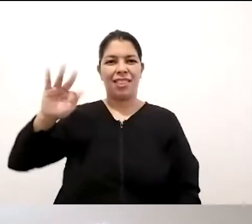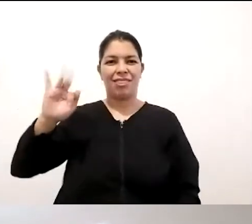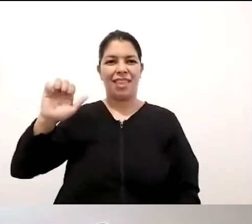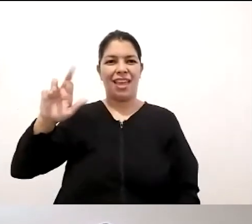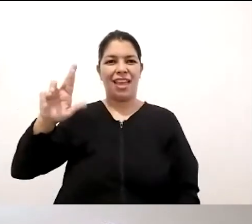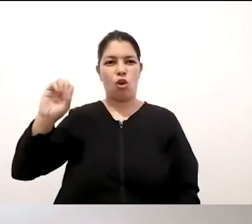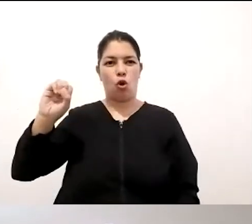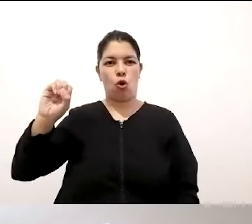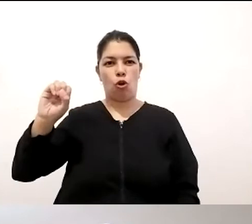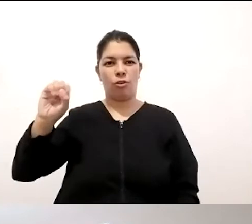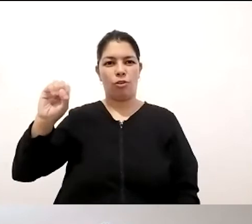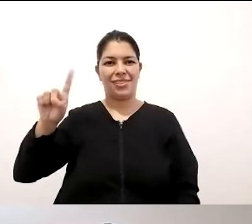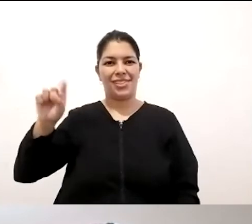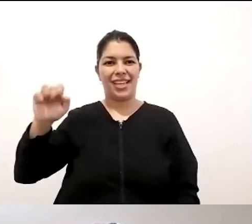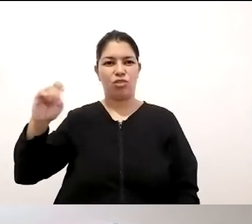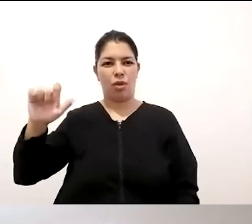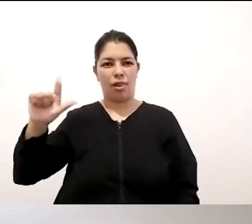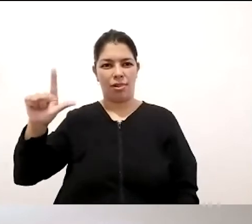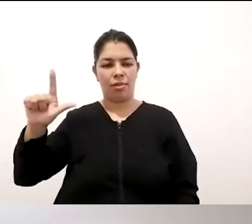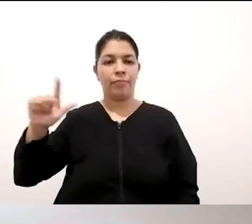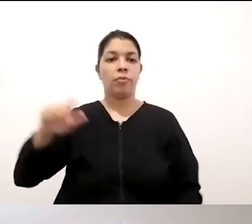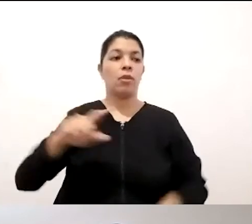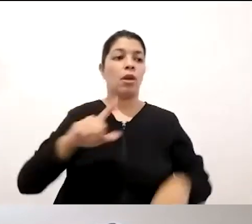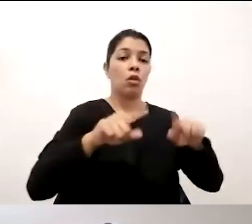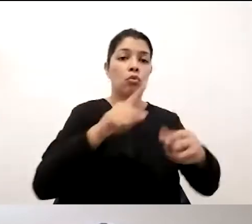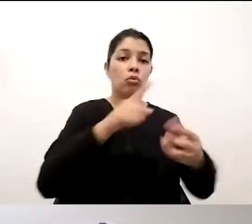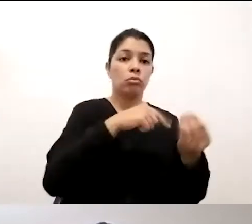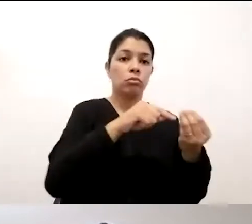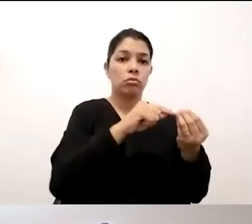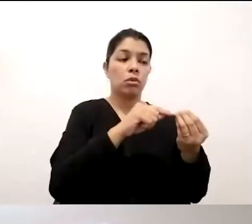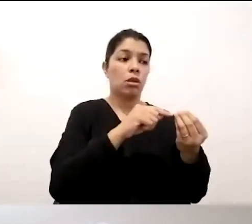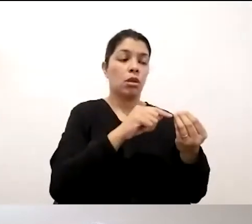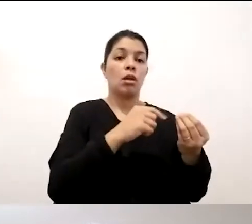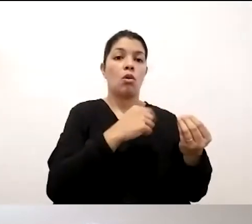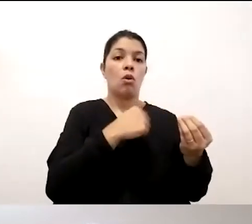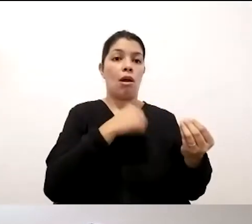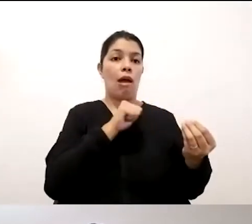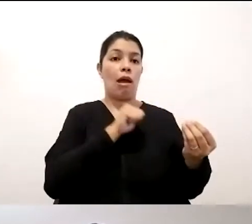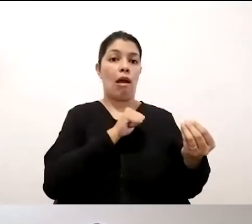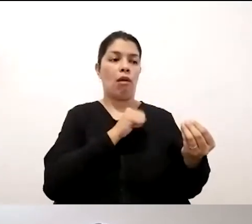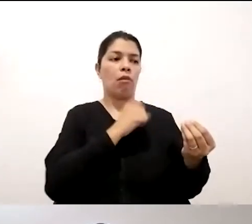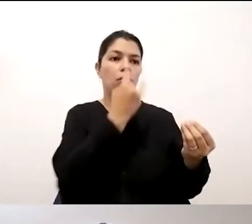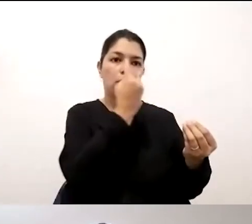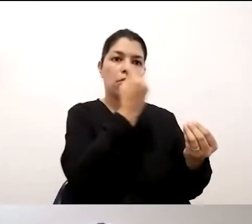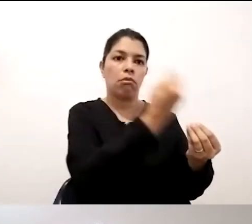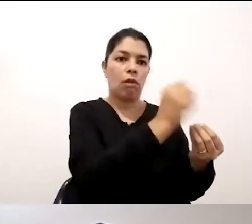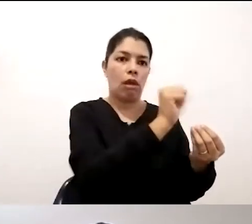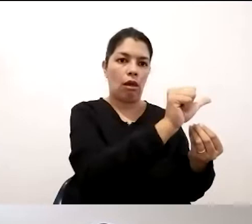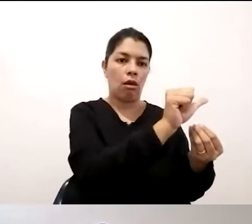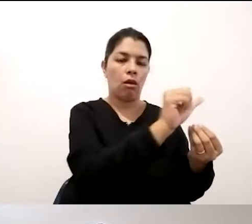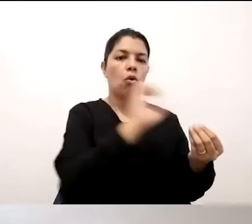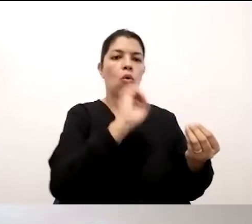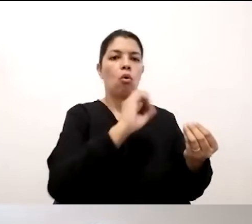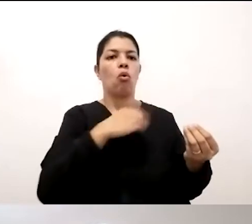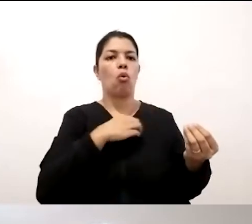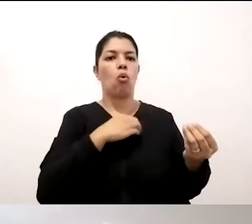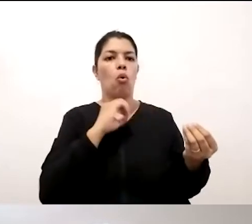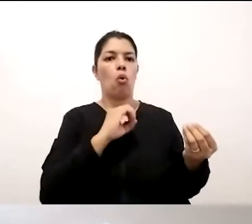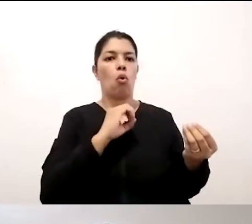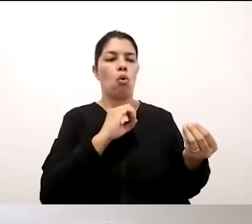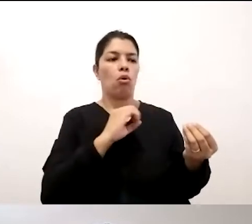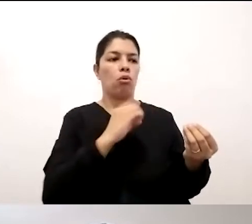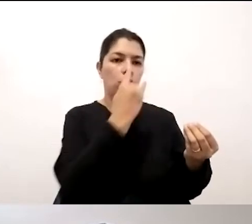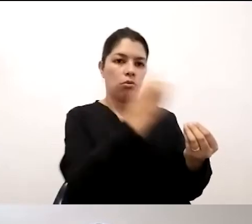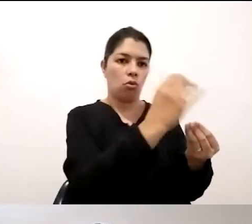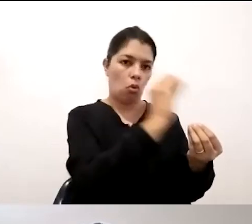sexo, cuya denominación toma el nombre de homosexual, o por el contrario, algunas personas se sienten atraídas tanto